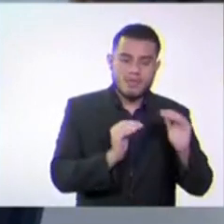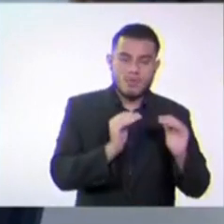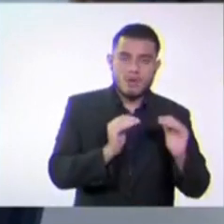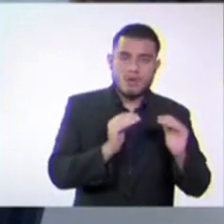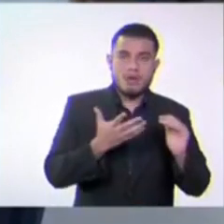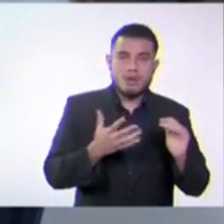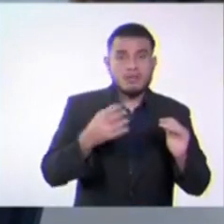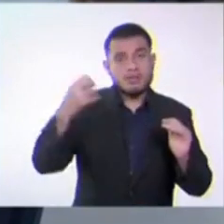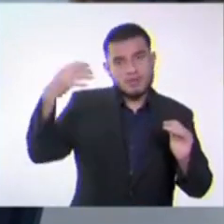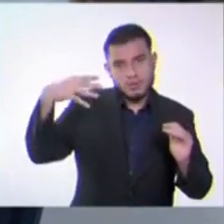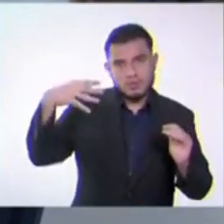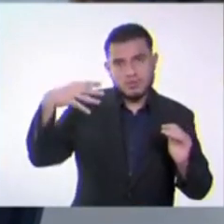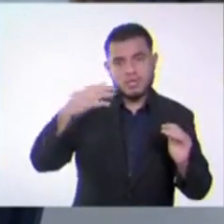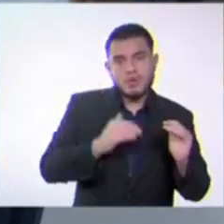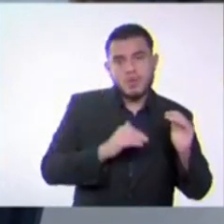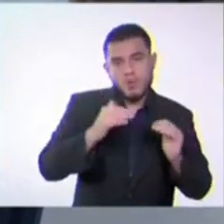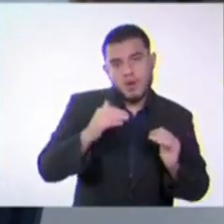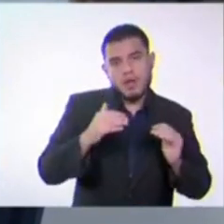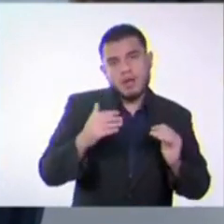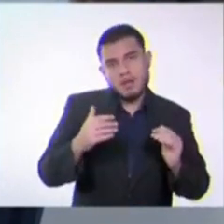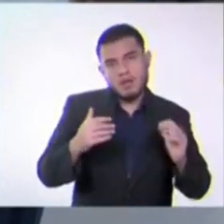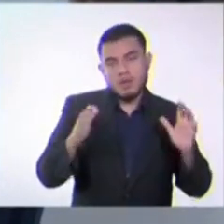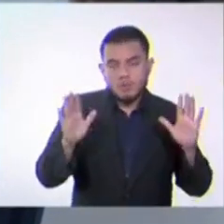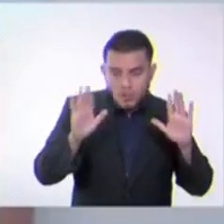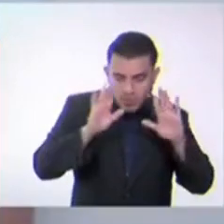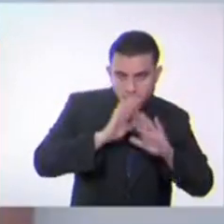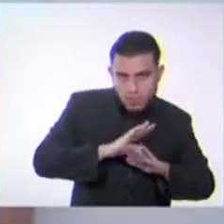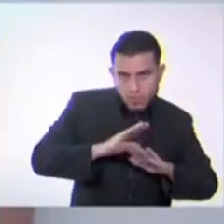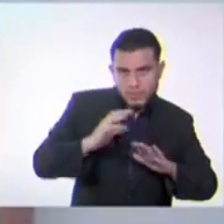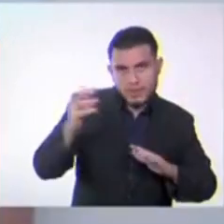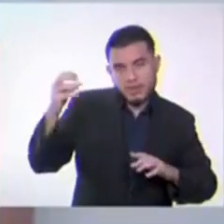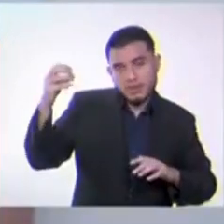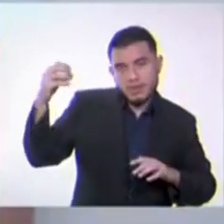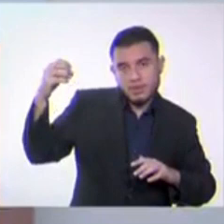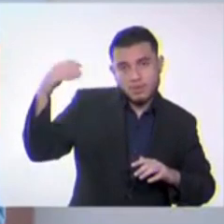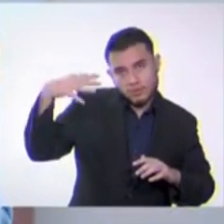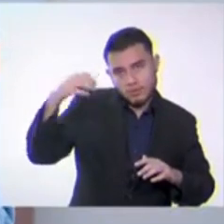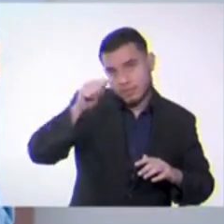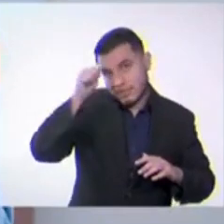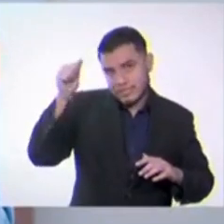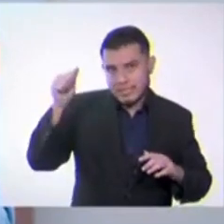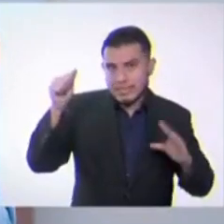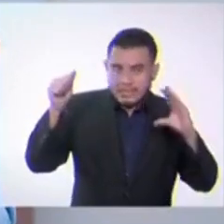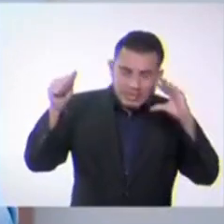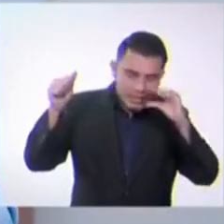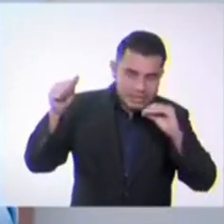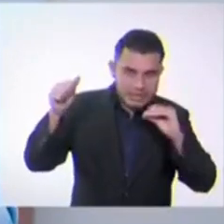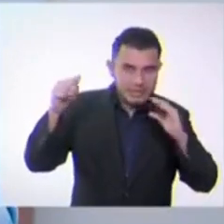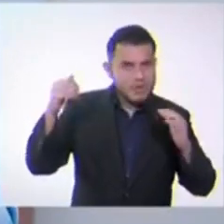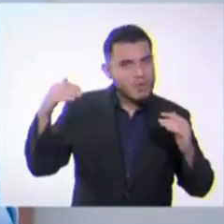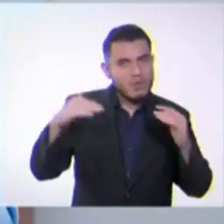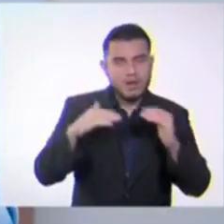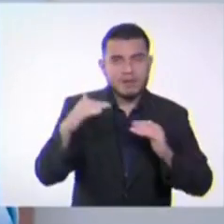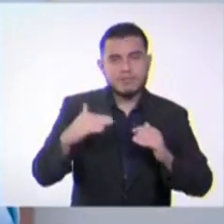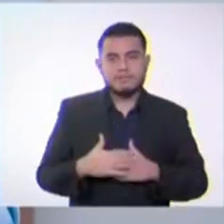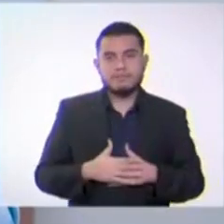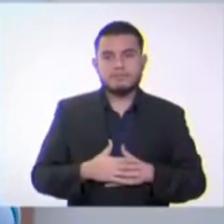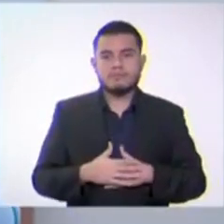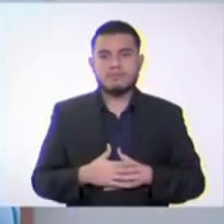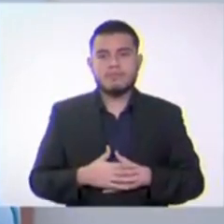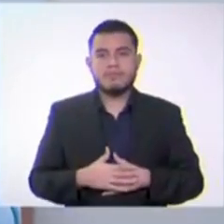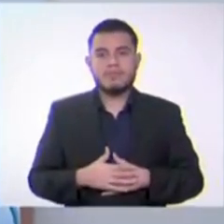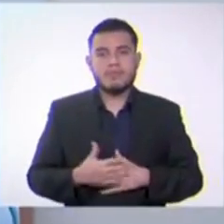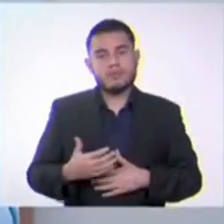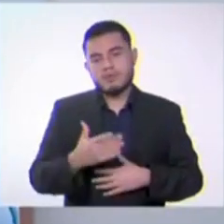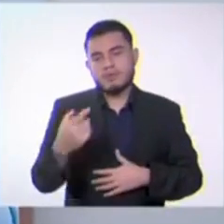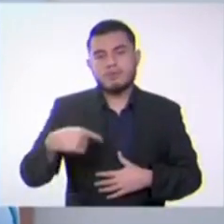de luz, igual cantidad de oscuridad. Sin embargo, si nos vamos al